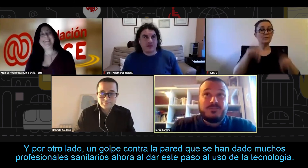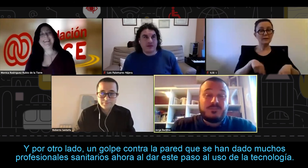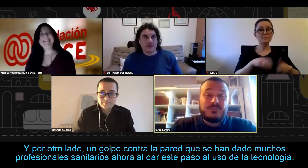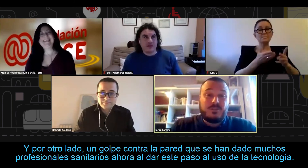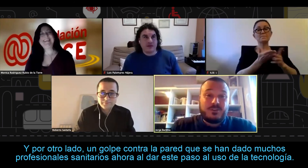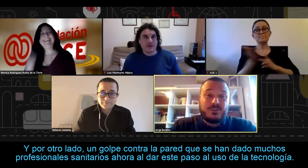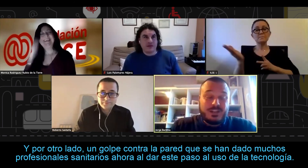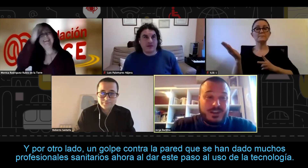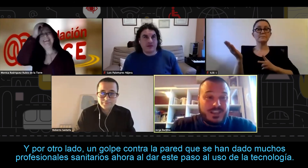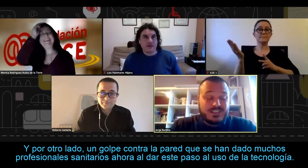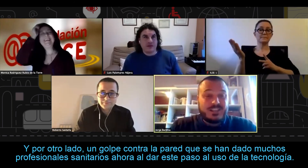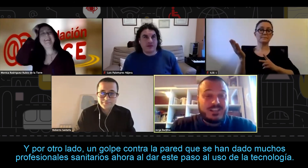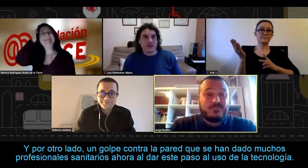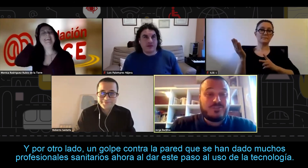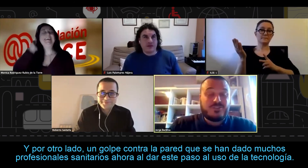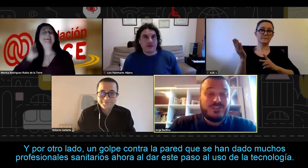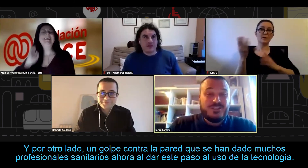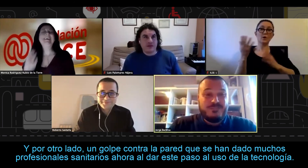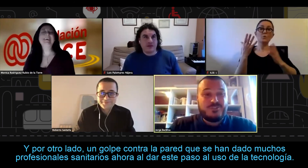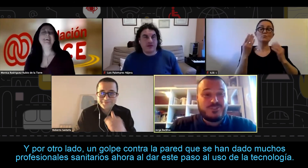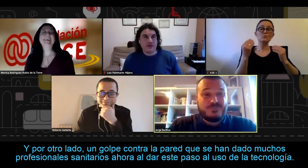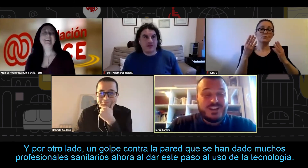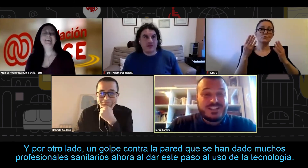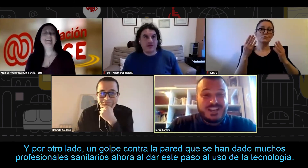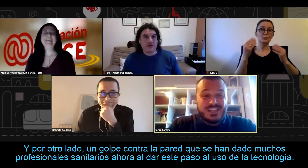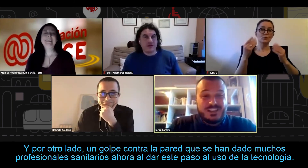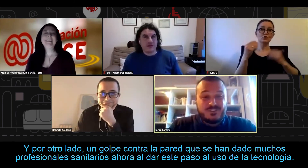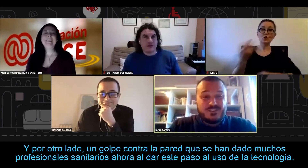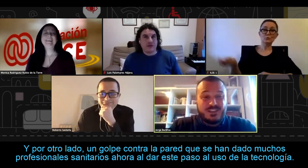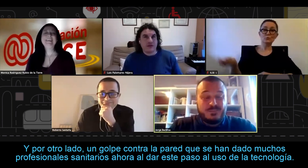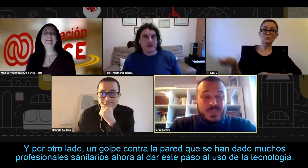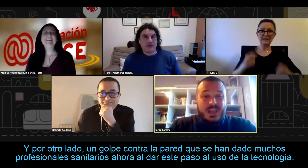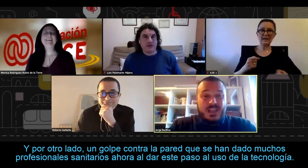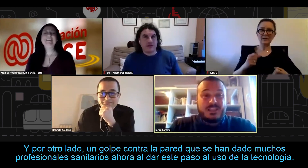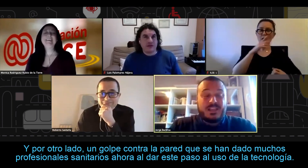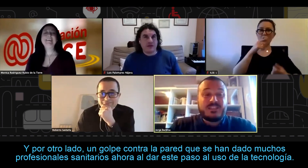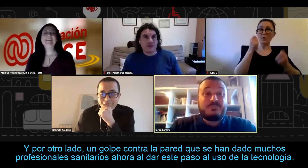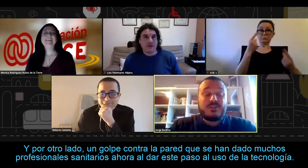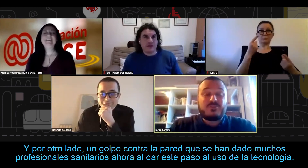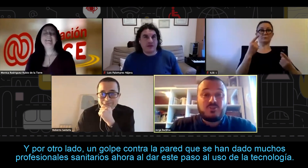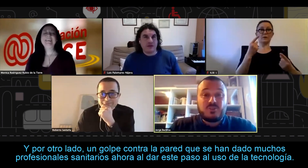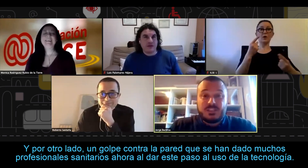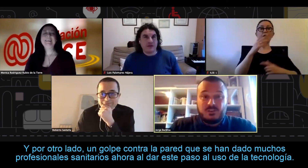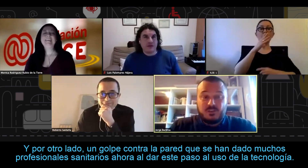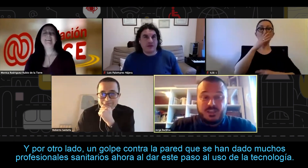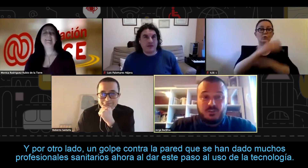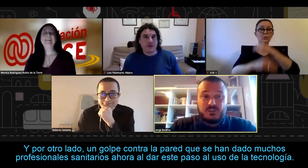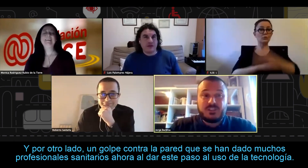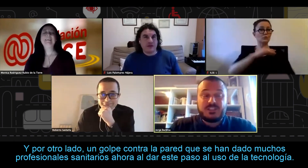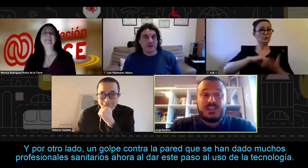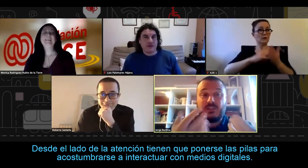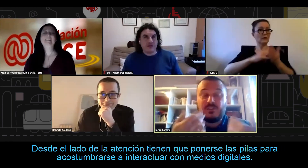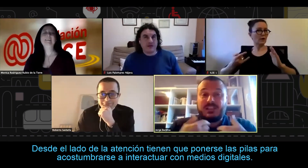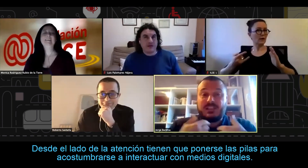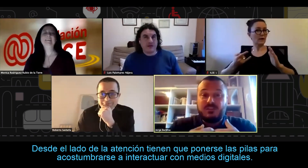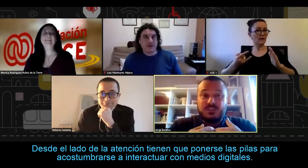un golpe contra la pared que se han dado muchos profesionales sanitarios ahora al dar este paso al uso de la tecnología, ¿no? Ellos desde el